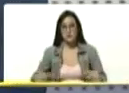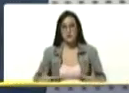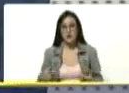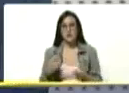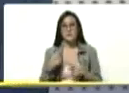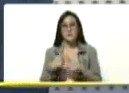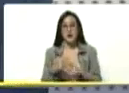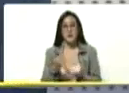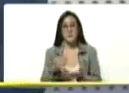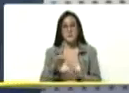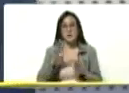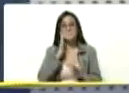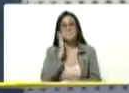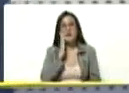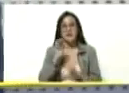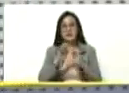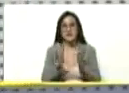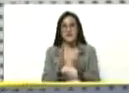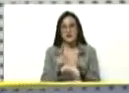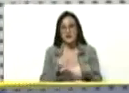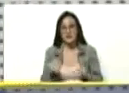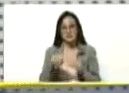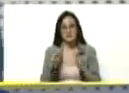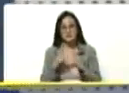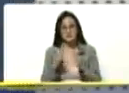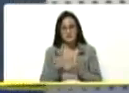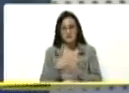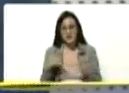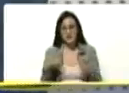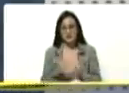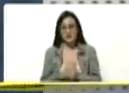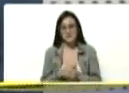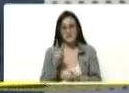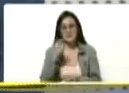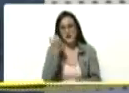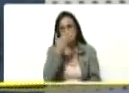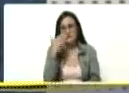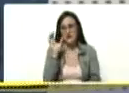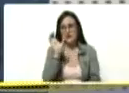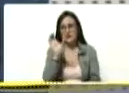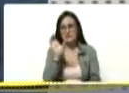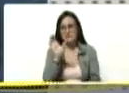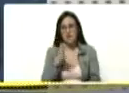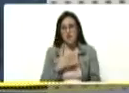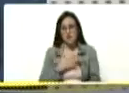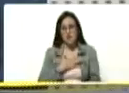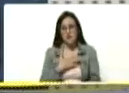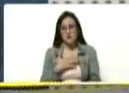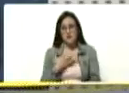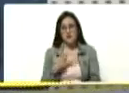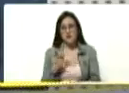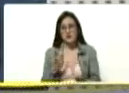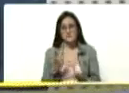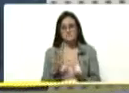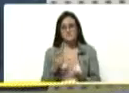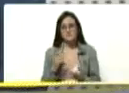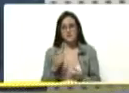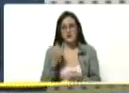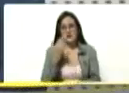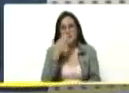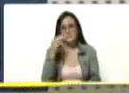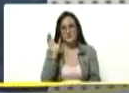nuestra madre tierra, nuestra casa grande, pues también el capitalismo busca la producción y reproducción del